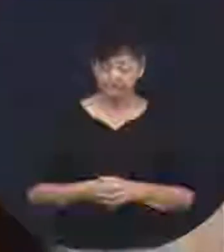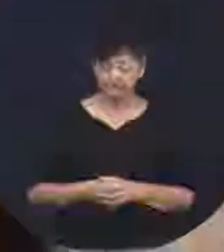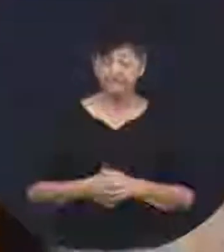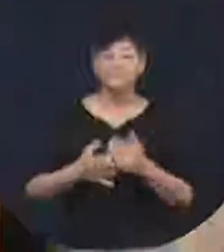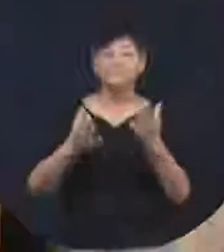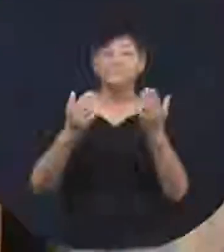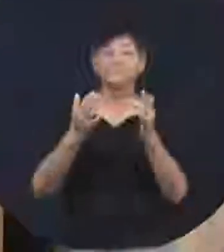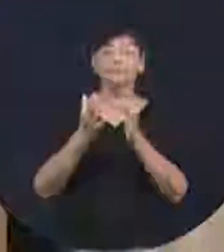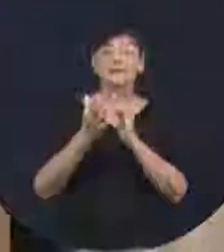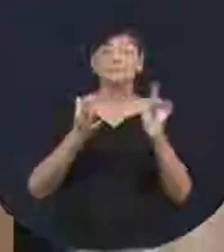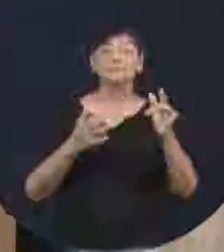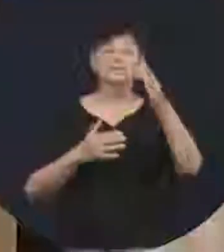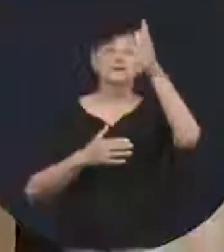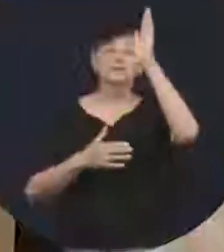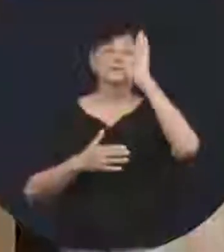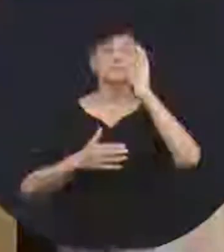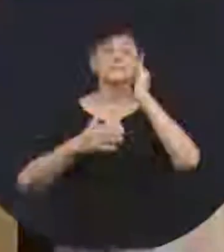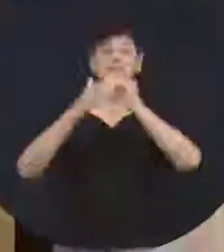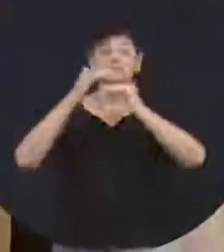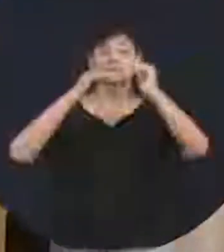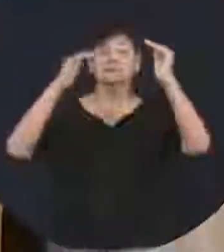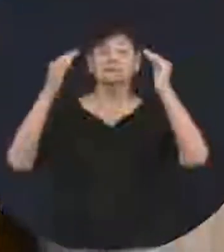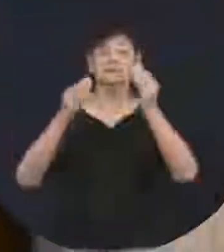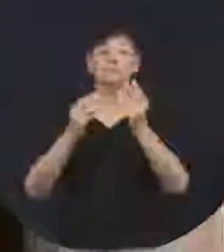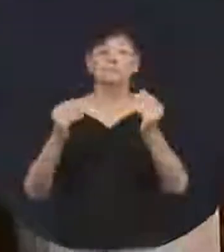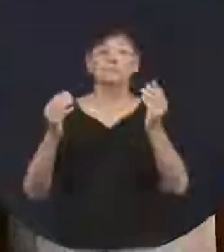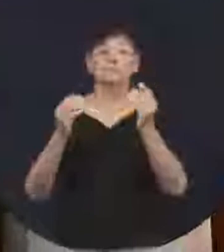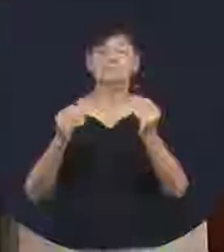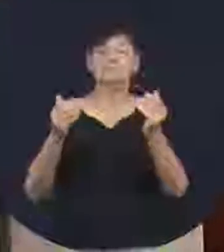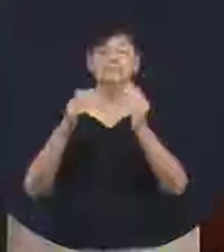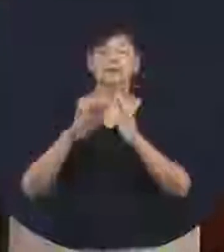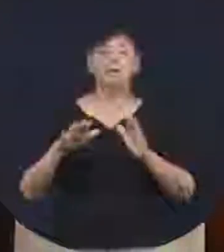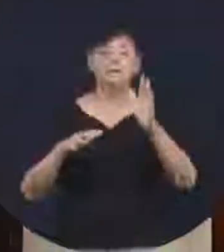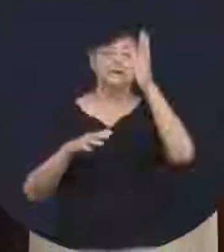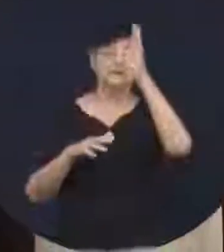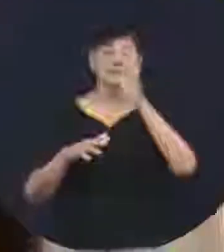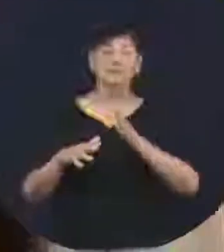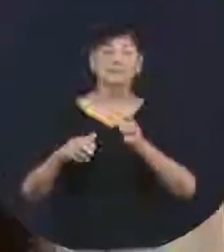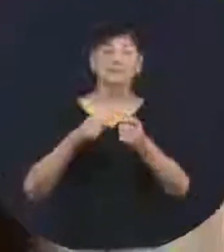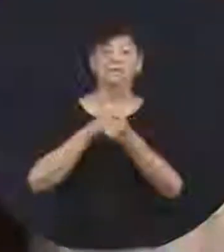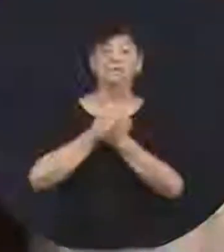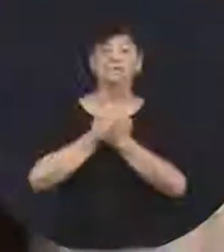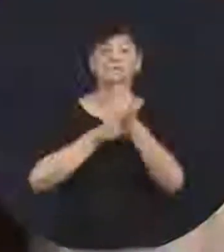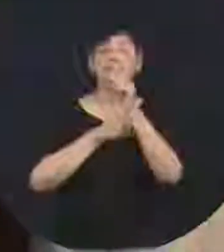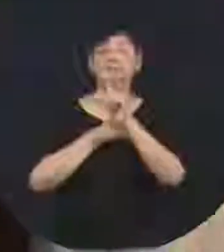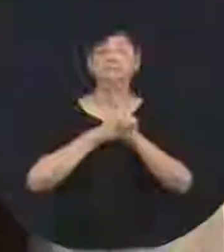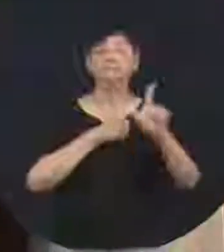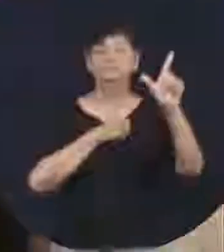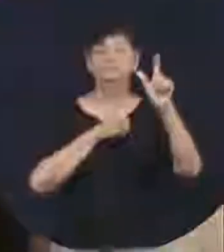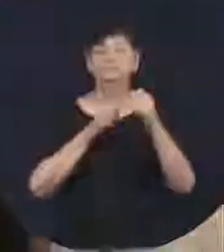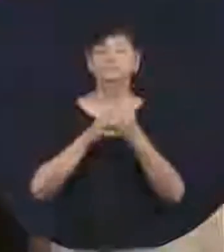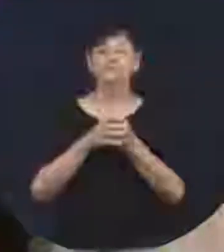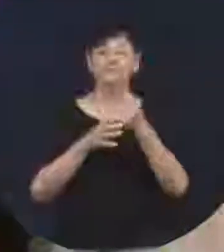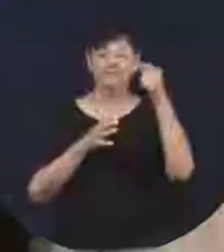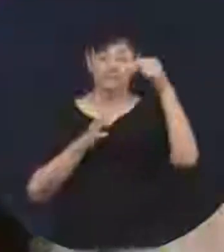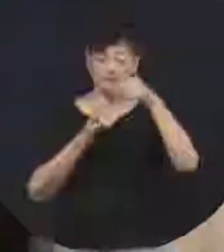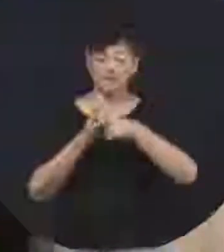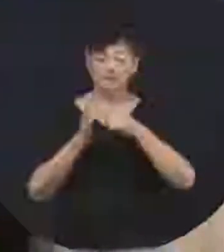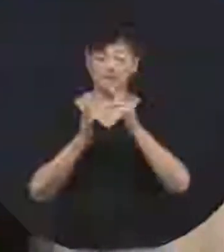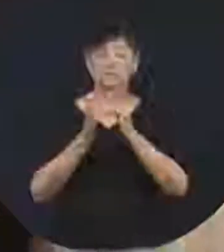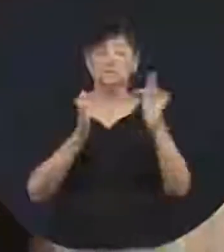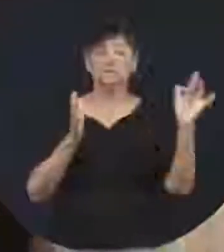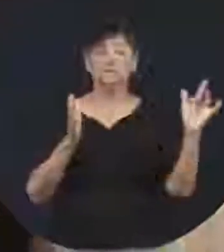Gloria a Dios en el cielo y En en la la tierra tierra, paz paz a a los los hombres que que ama aman el al Señor. Señor. Por Por tu tu